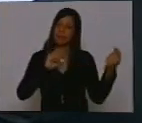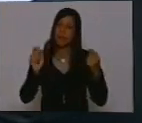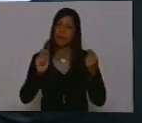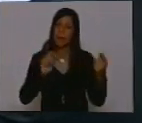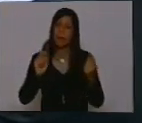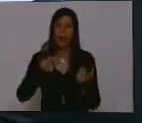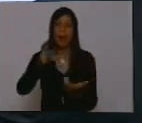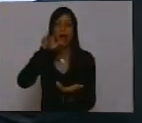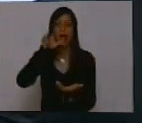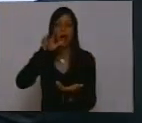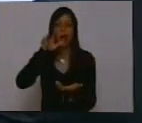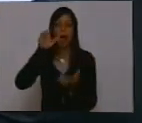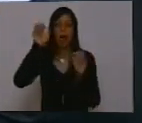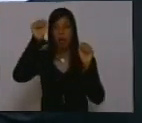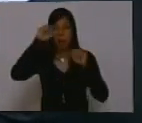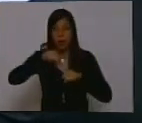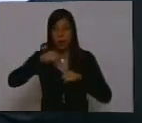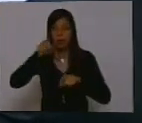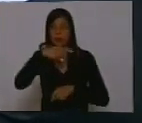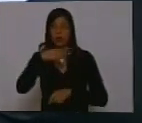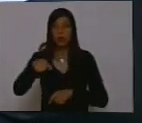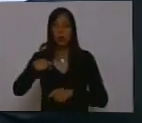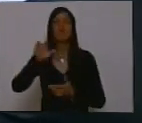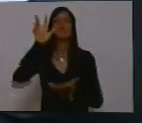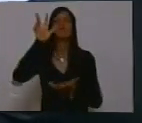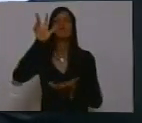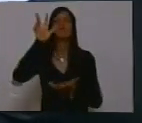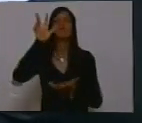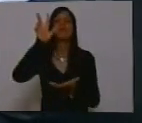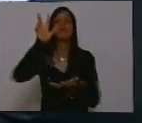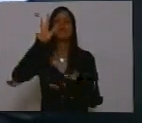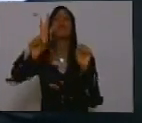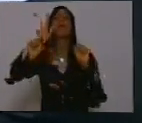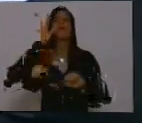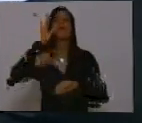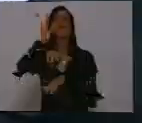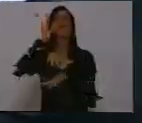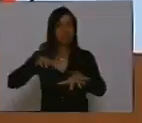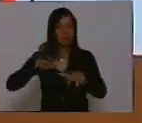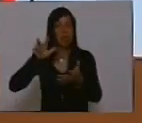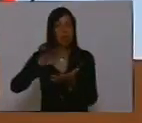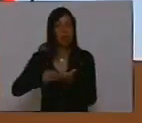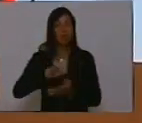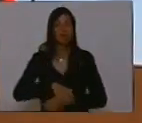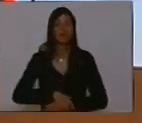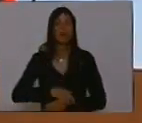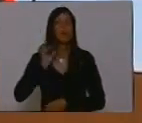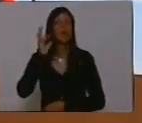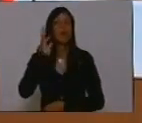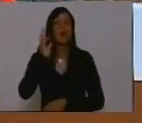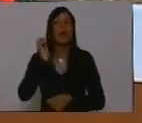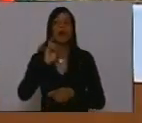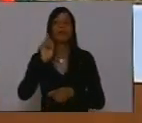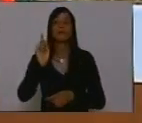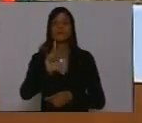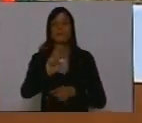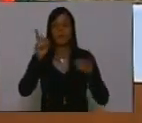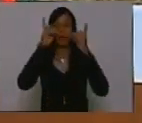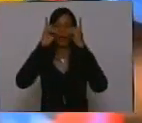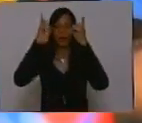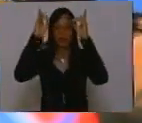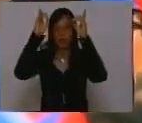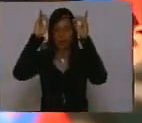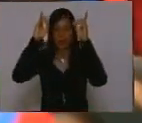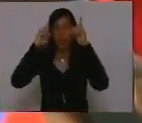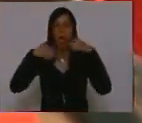del orden del día resultó aprobada por unanimidad. En el punto, la presidenta del Cieloína Rodríguez expresó que este tema